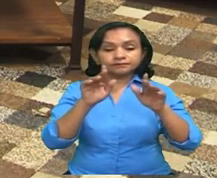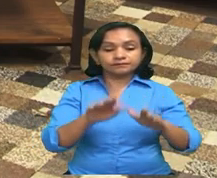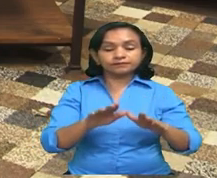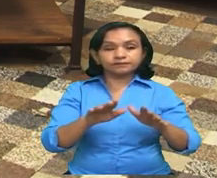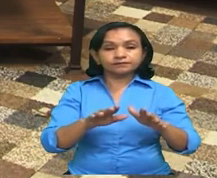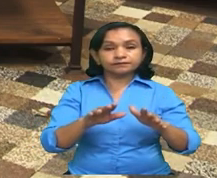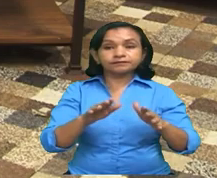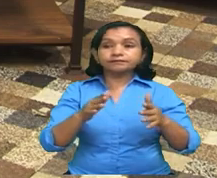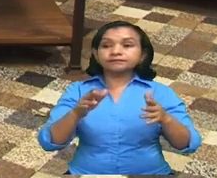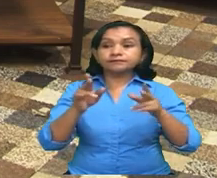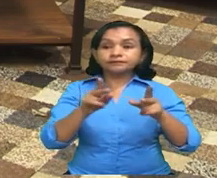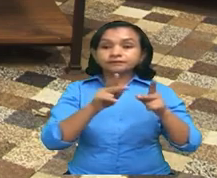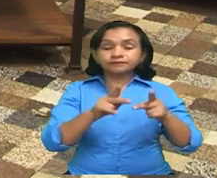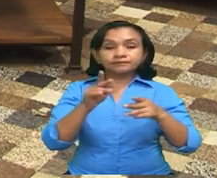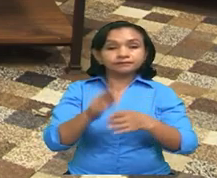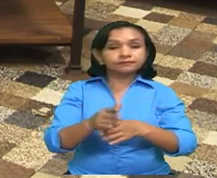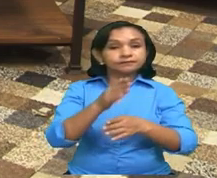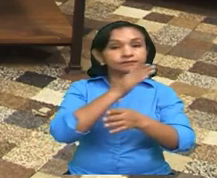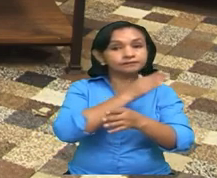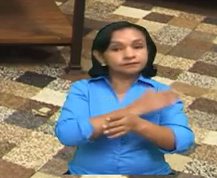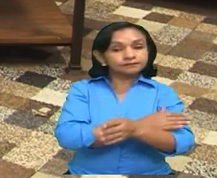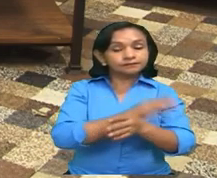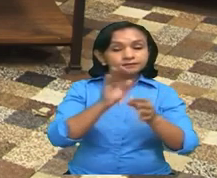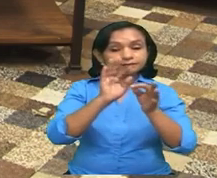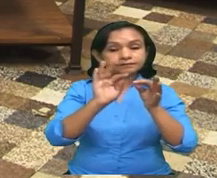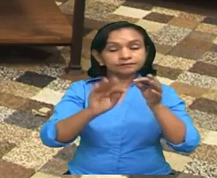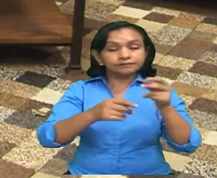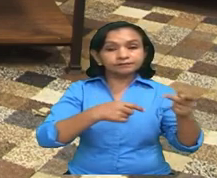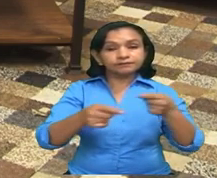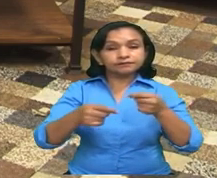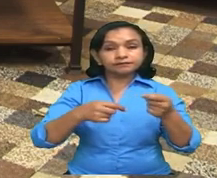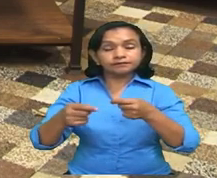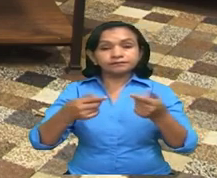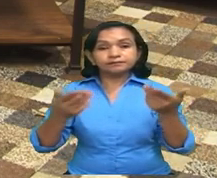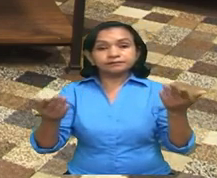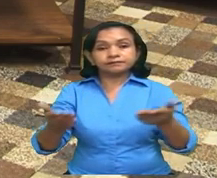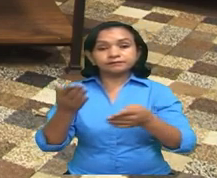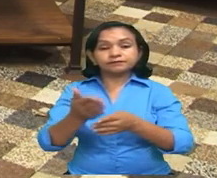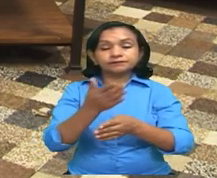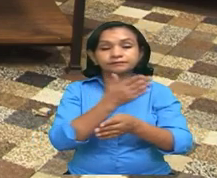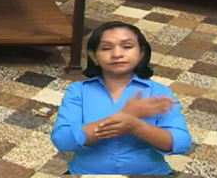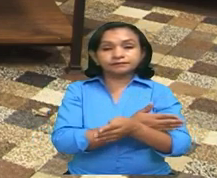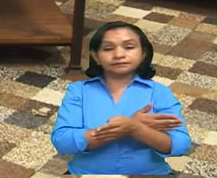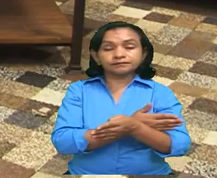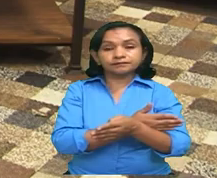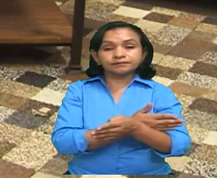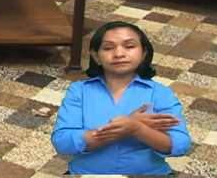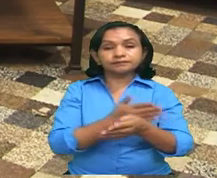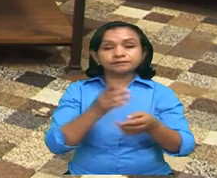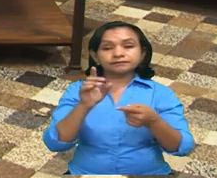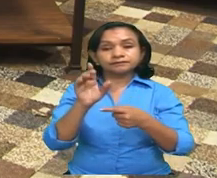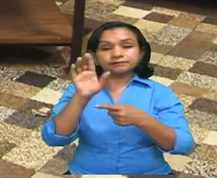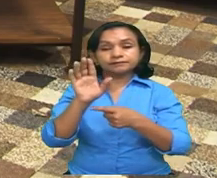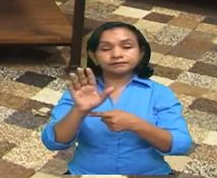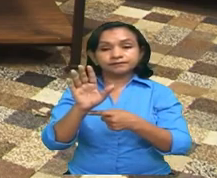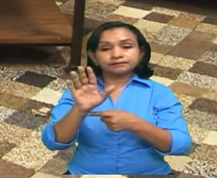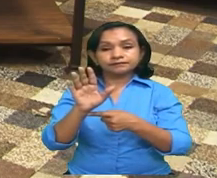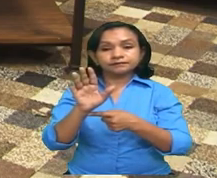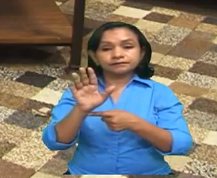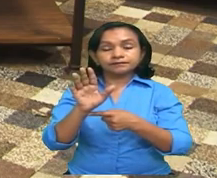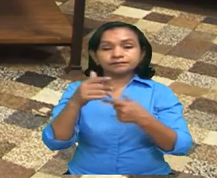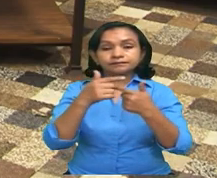sea un par de horas más, denota de que sí le está gustando nuestro país, y la mayoría de los comentarios han sido